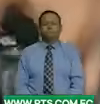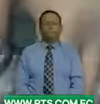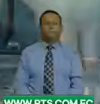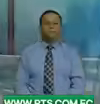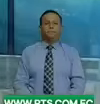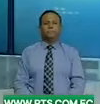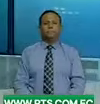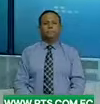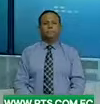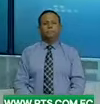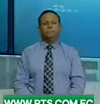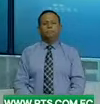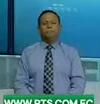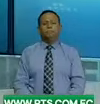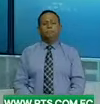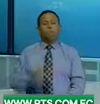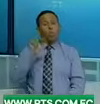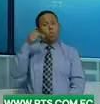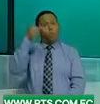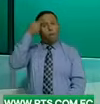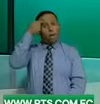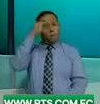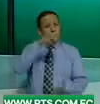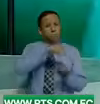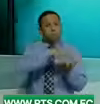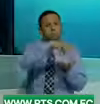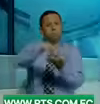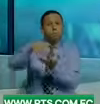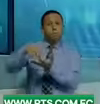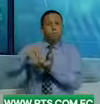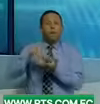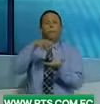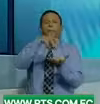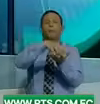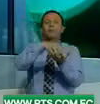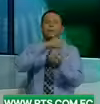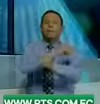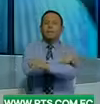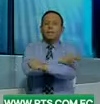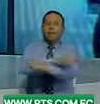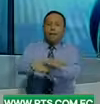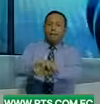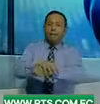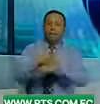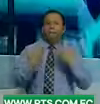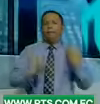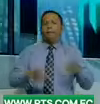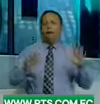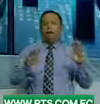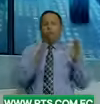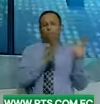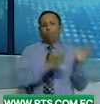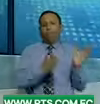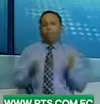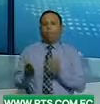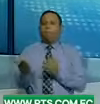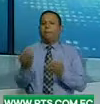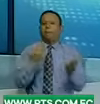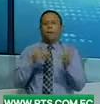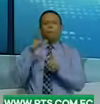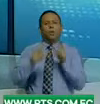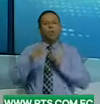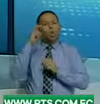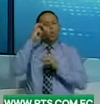Zambrano. Los gobiernos locales de la provincia de Santa Elena se han preparado para recibir a los turistas en el fin de